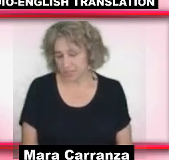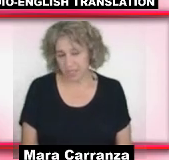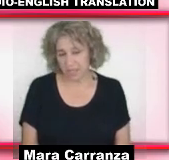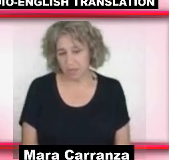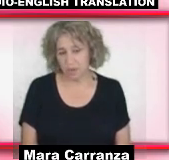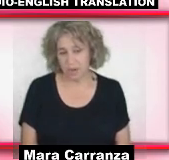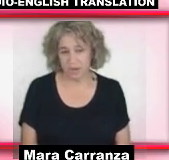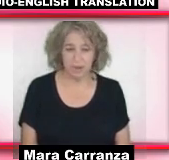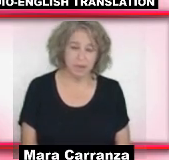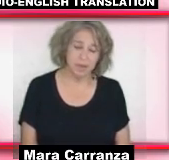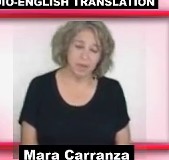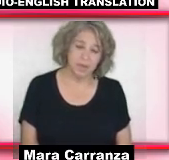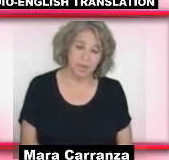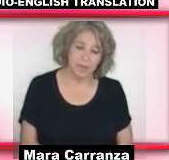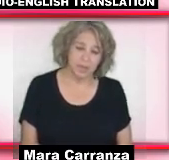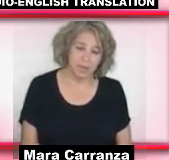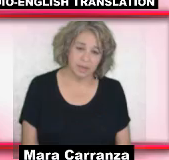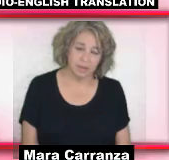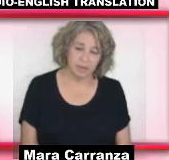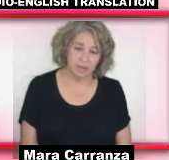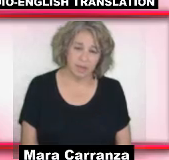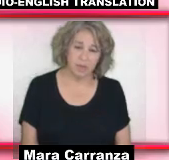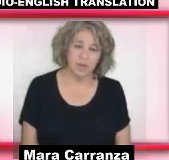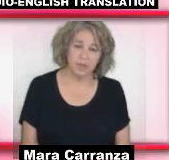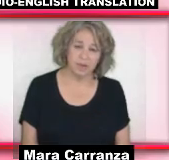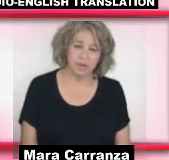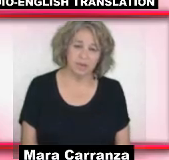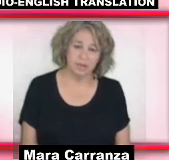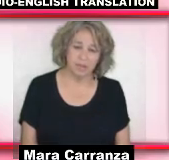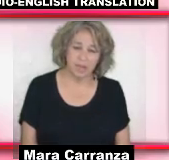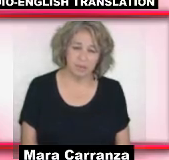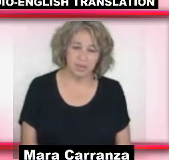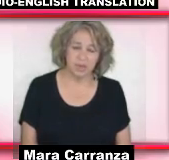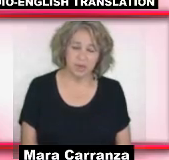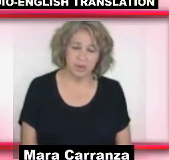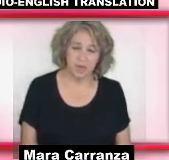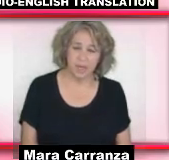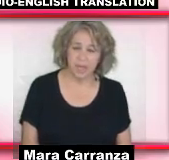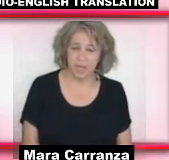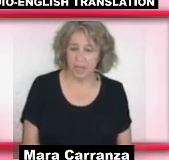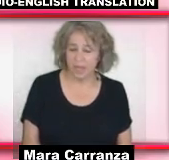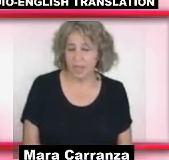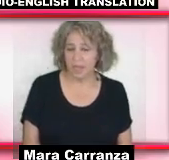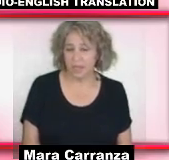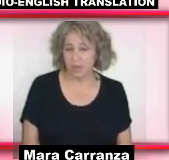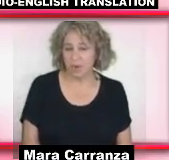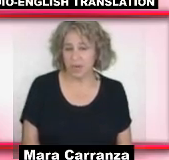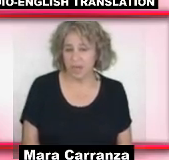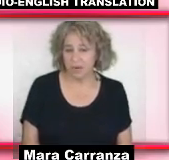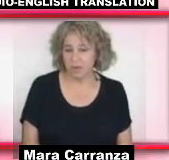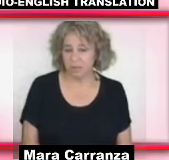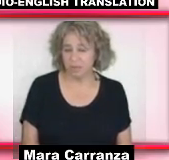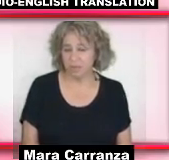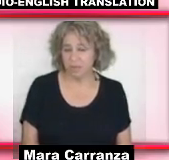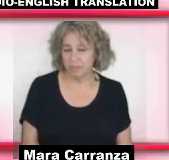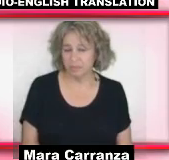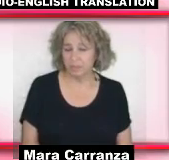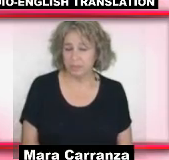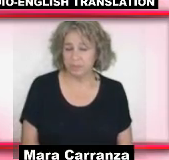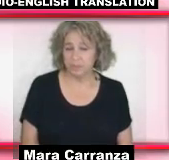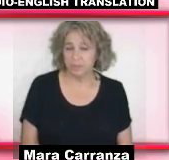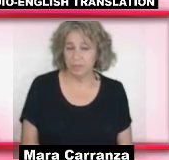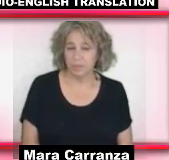señor presidente de la República, venga con usted. Hay gente que quiere escucharlo como hay usted en esta casa.